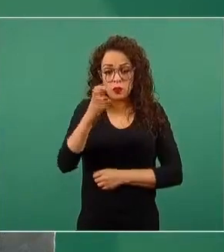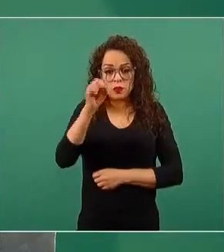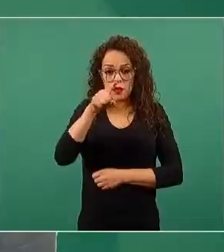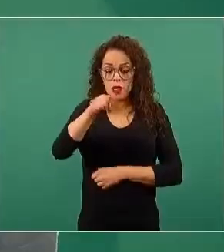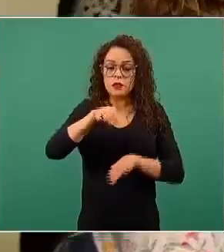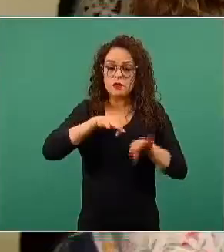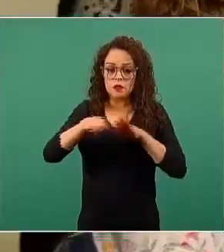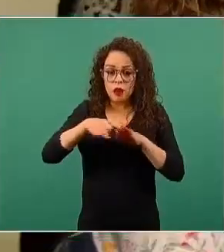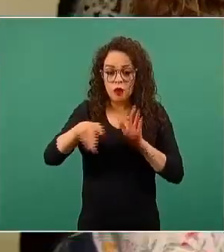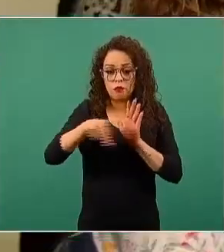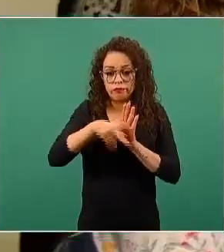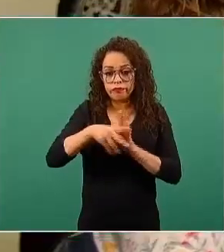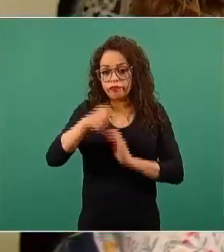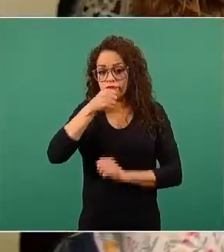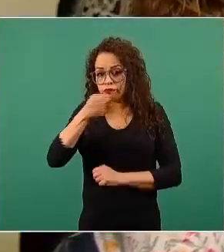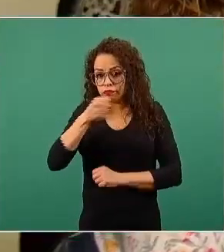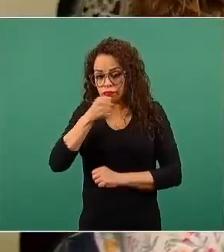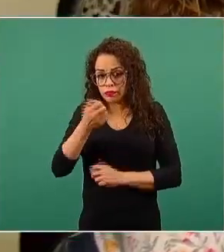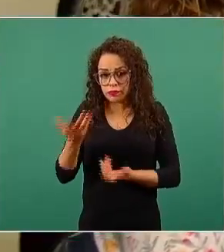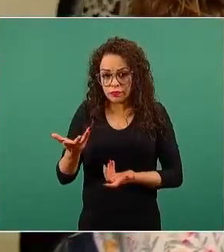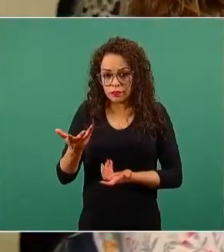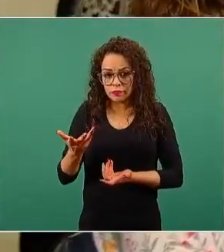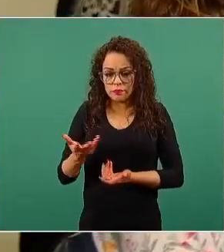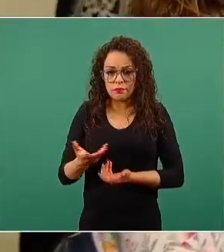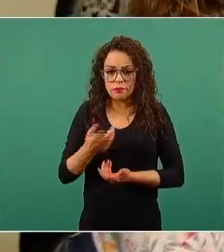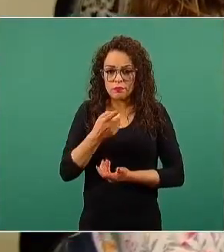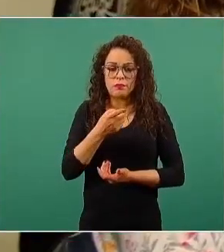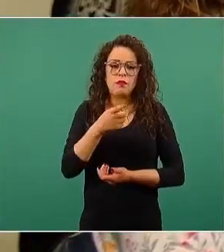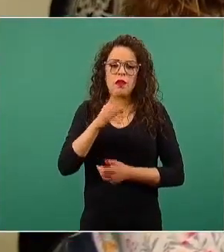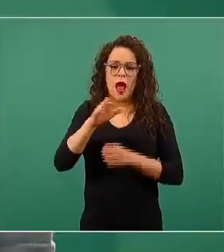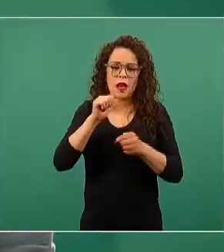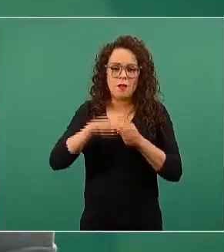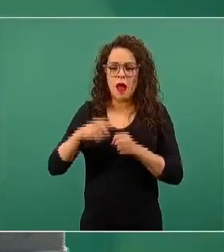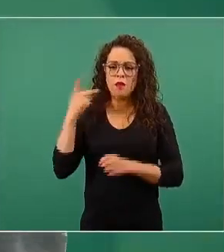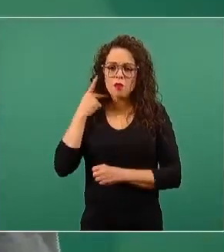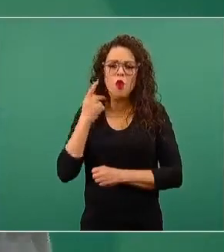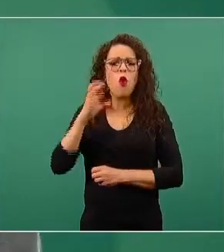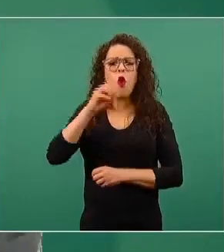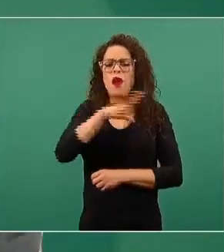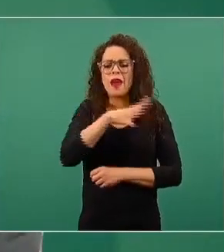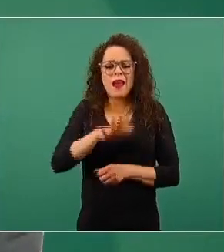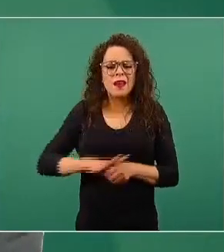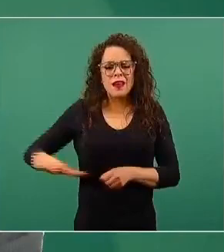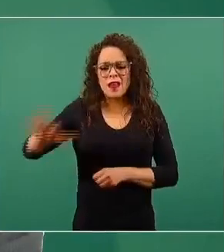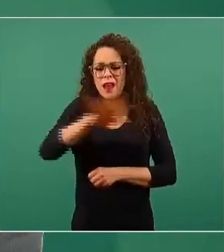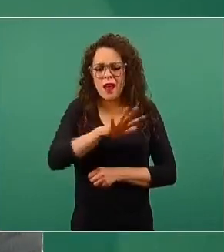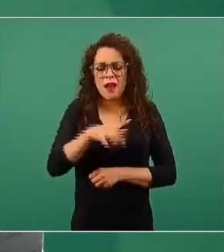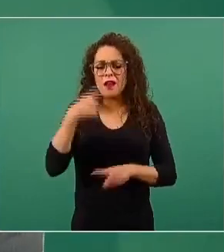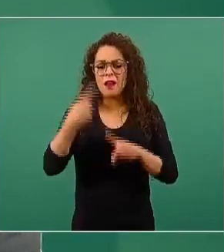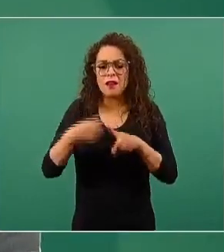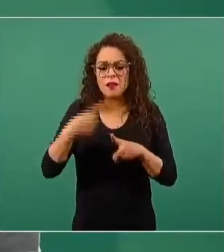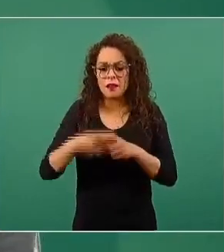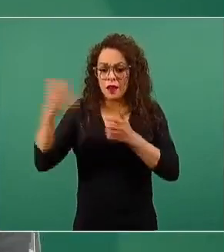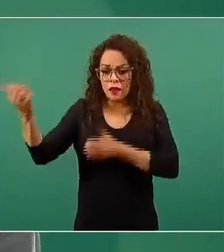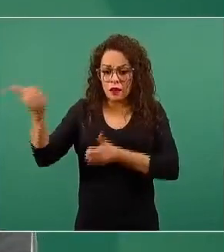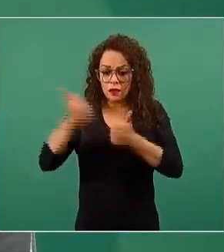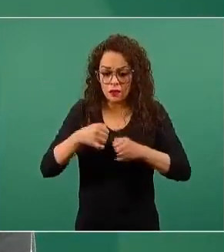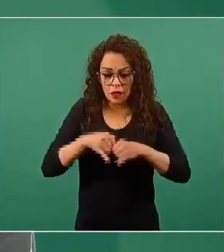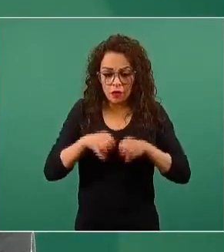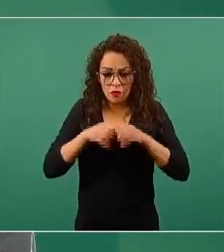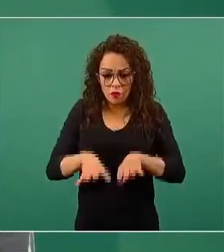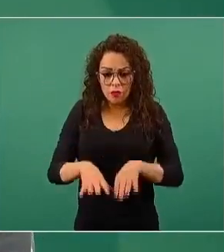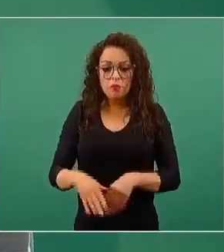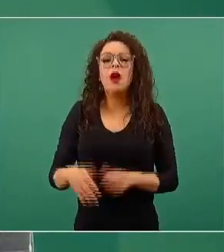Animal Político, en general, cuando un reportero o reportera trae información, ayuden a